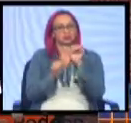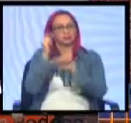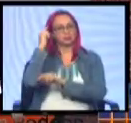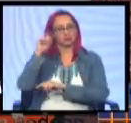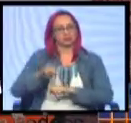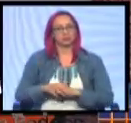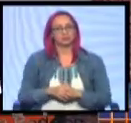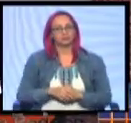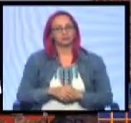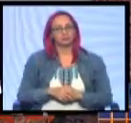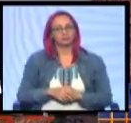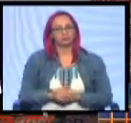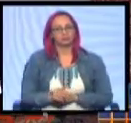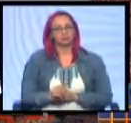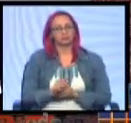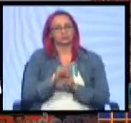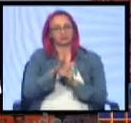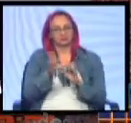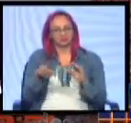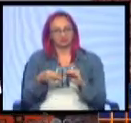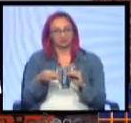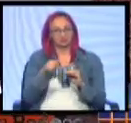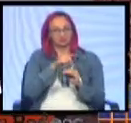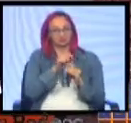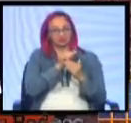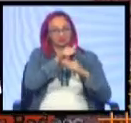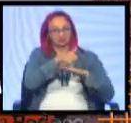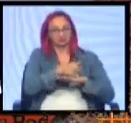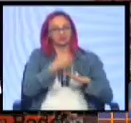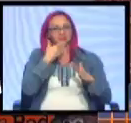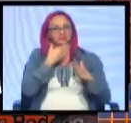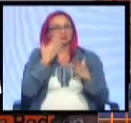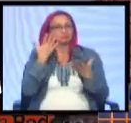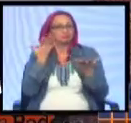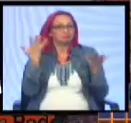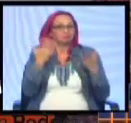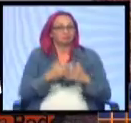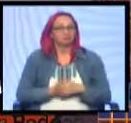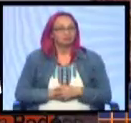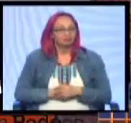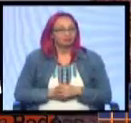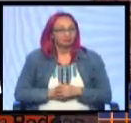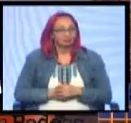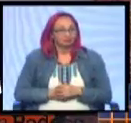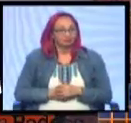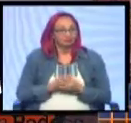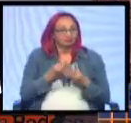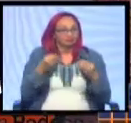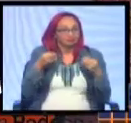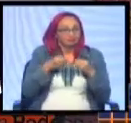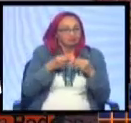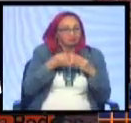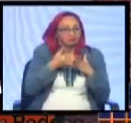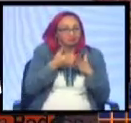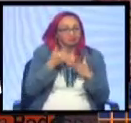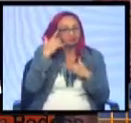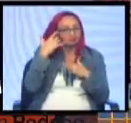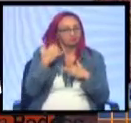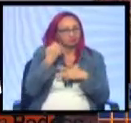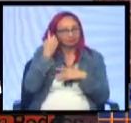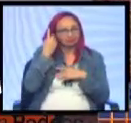esto. Y además, usted planteaba que por qué no ponemos más premios, creo que le